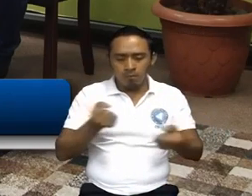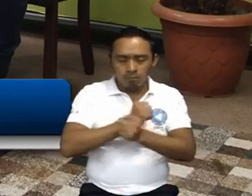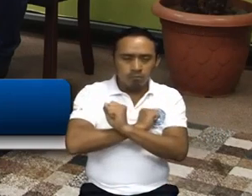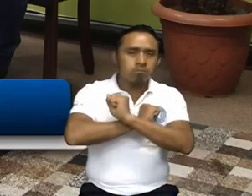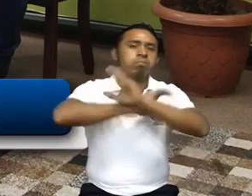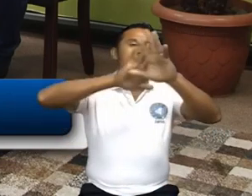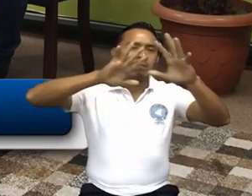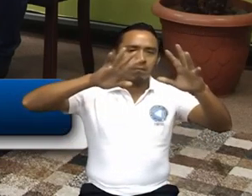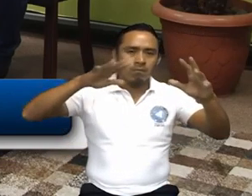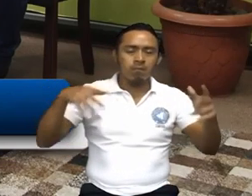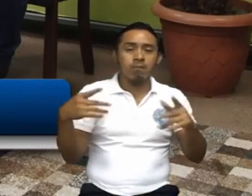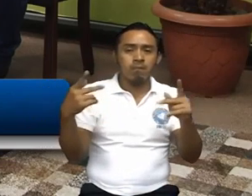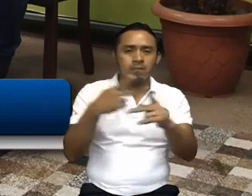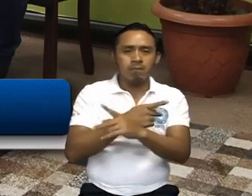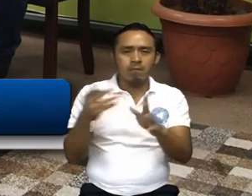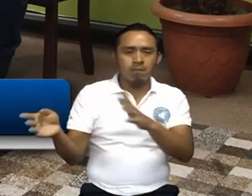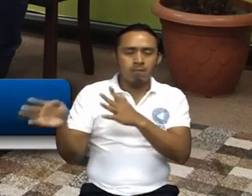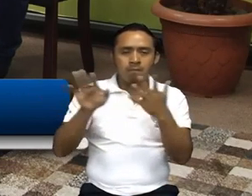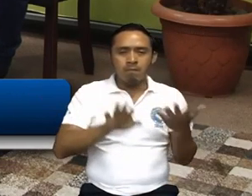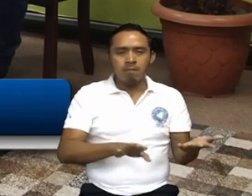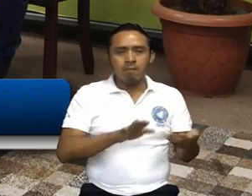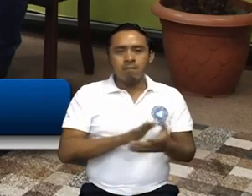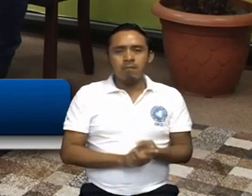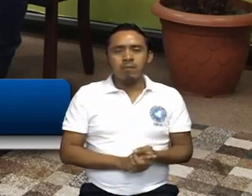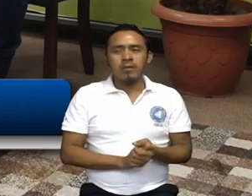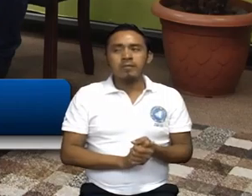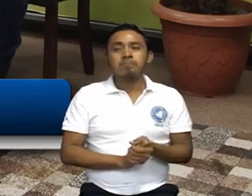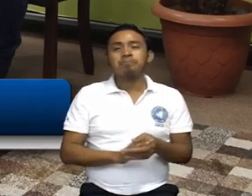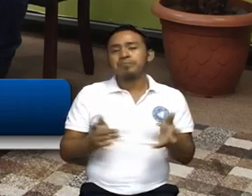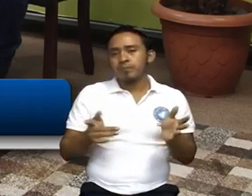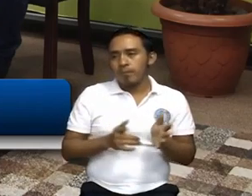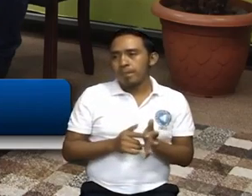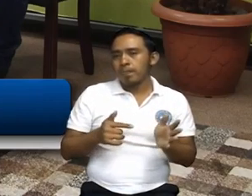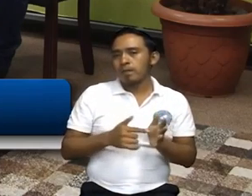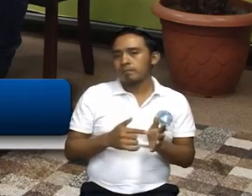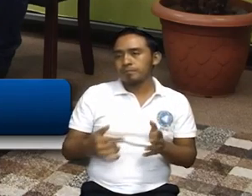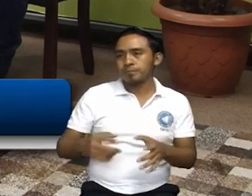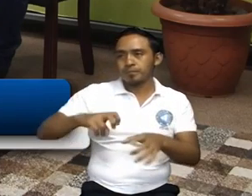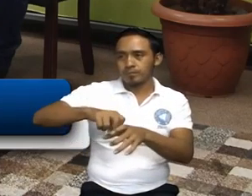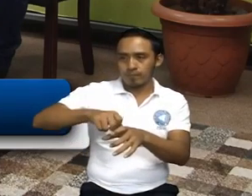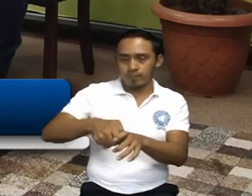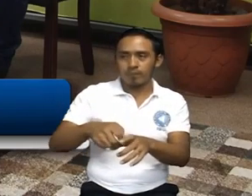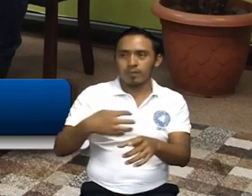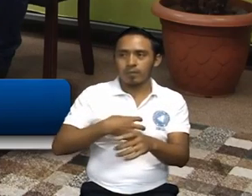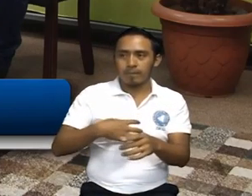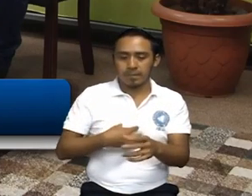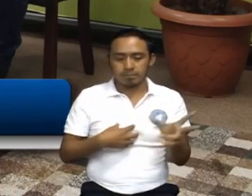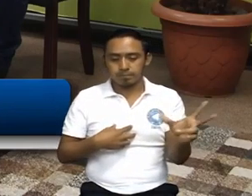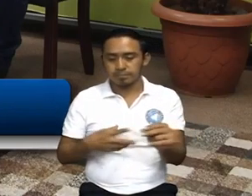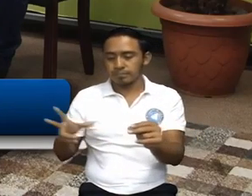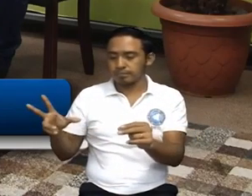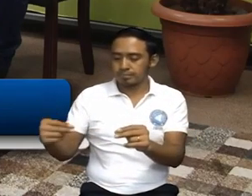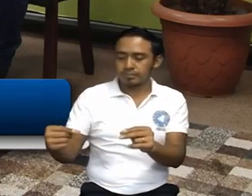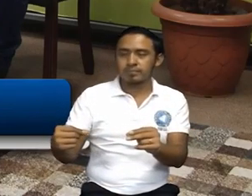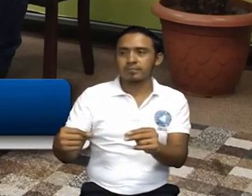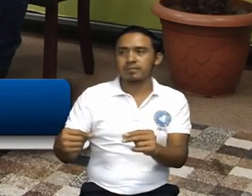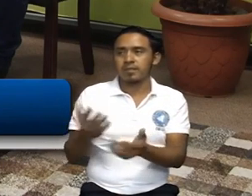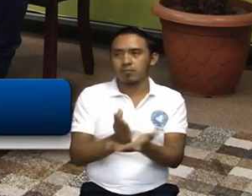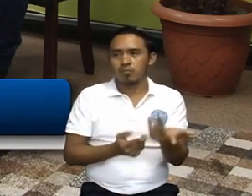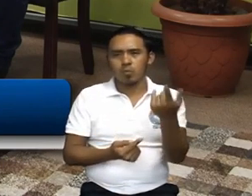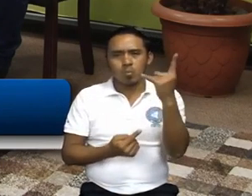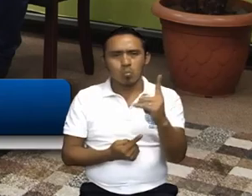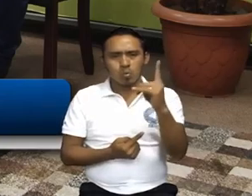mayor daño y muerte. Recomendable, doctor, utilizar, por ejemplo, aquellas válvulas que tienen doble prensador. Hay unas que tienen